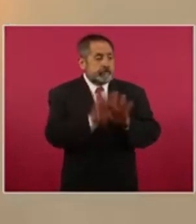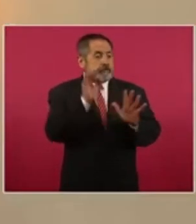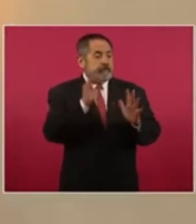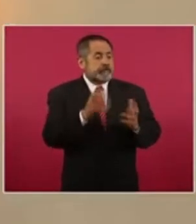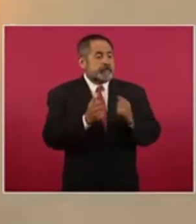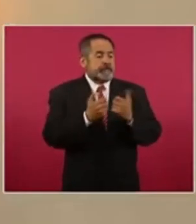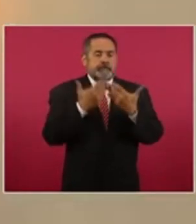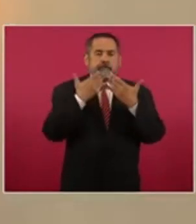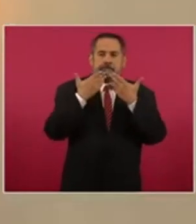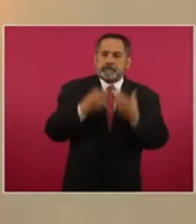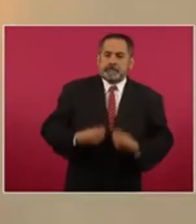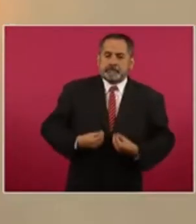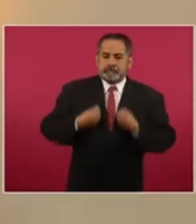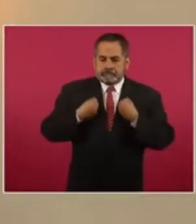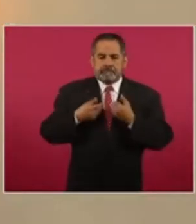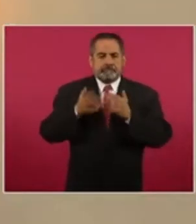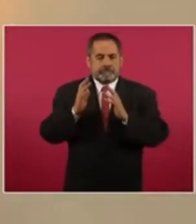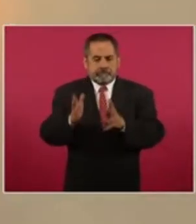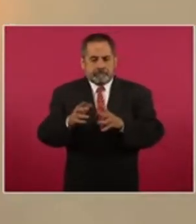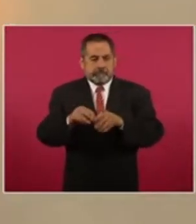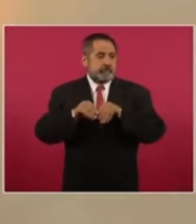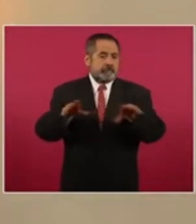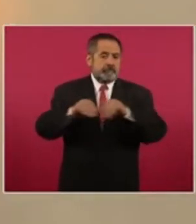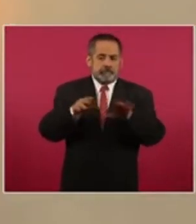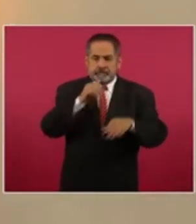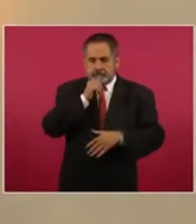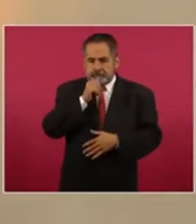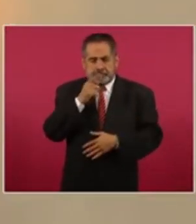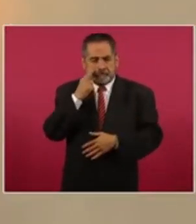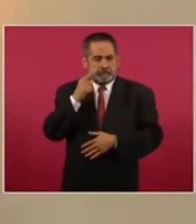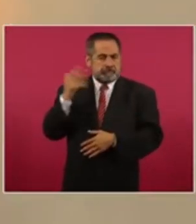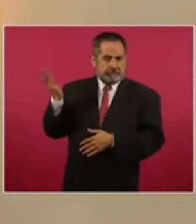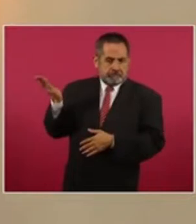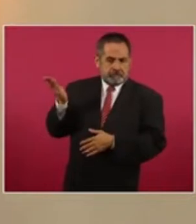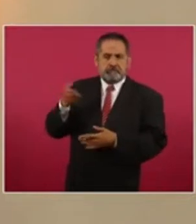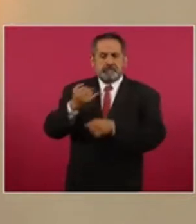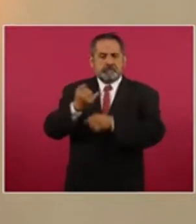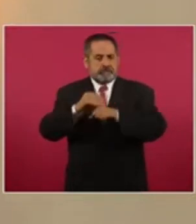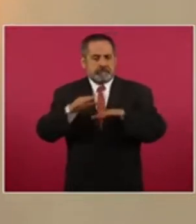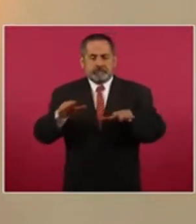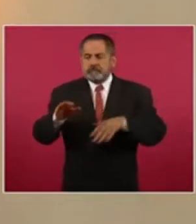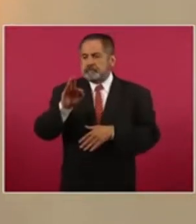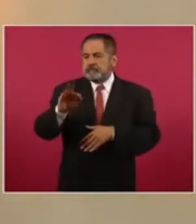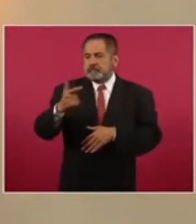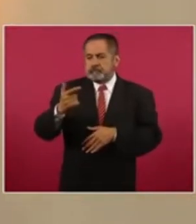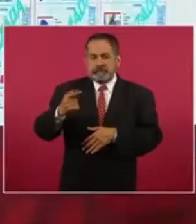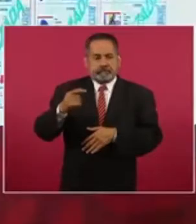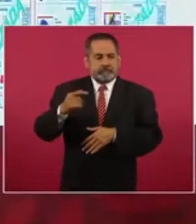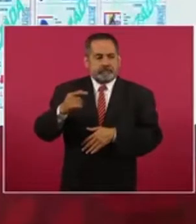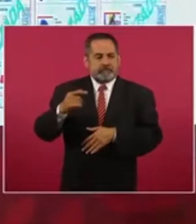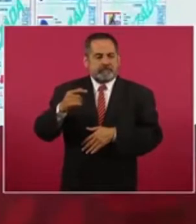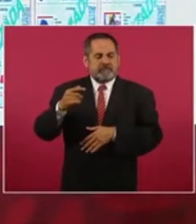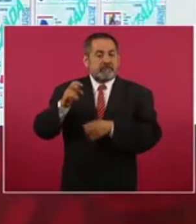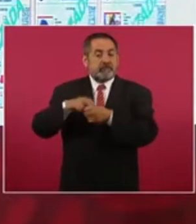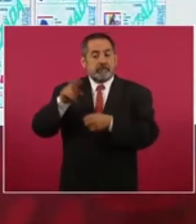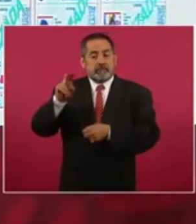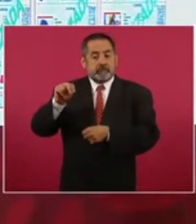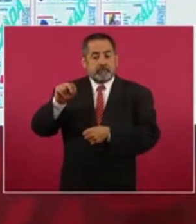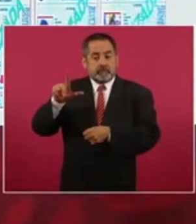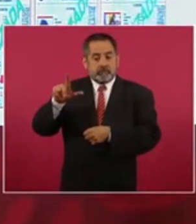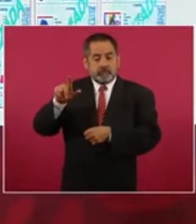con bien y están con su familia. Es el caso de lo que informa la Fiscalía General de Justicia de Nuevo León,